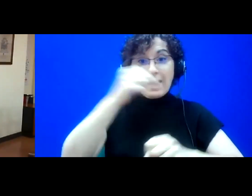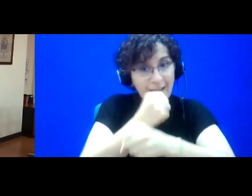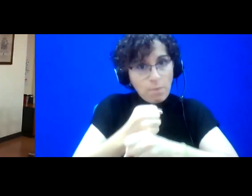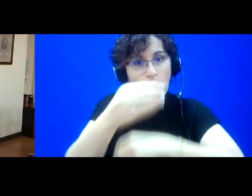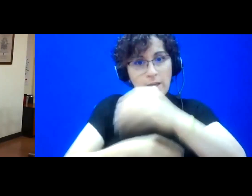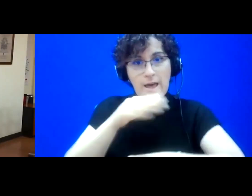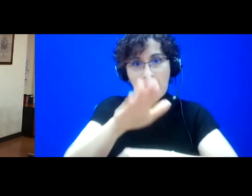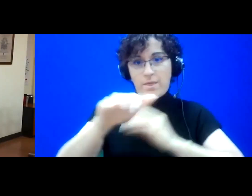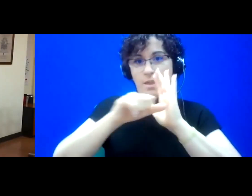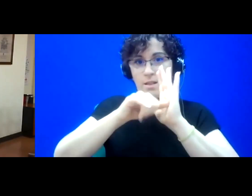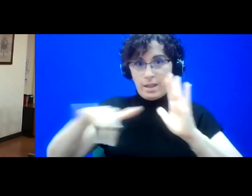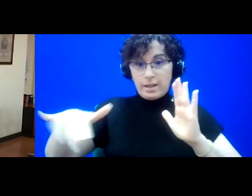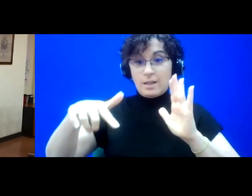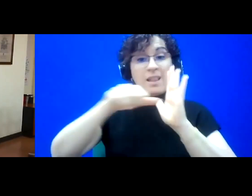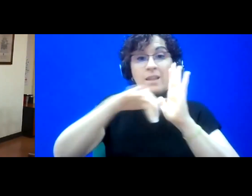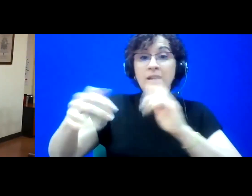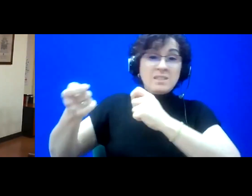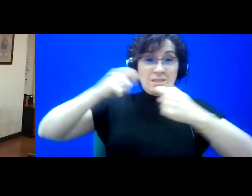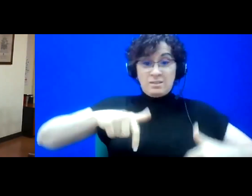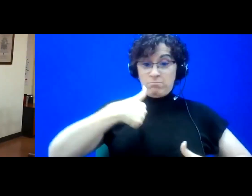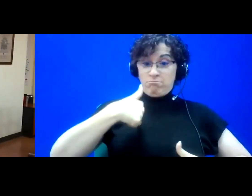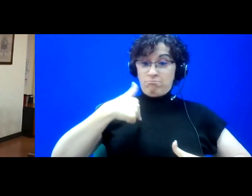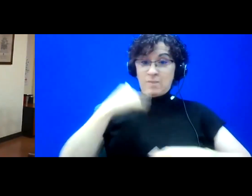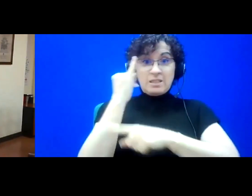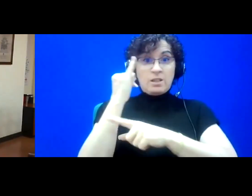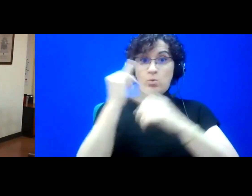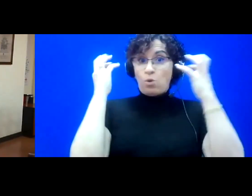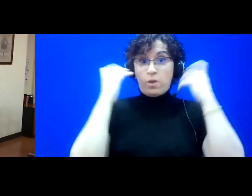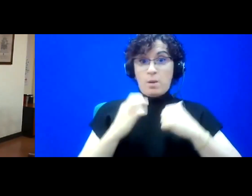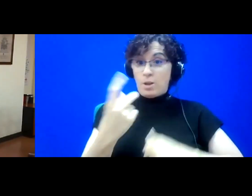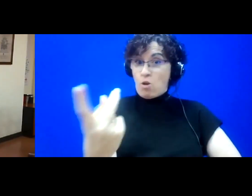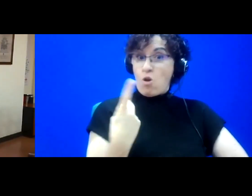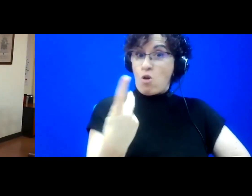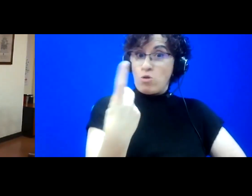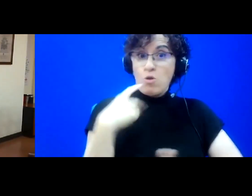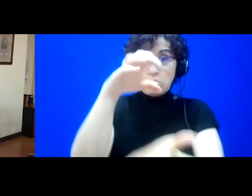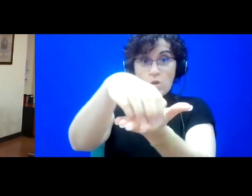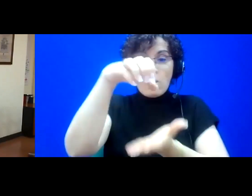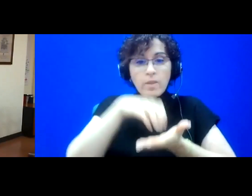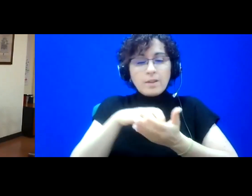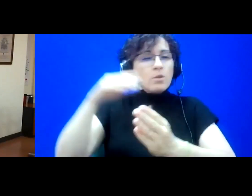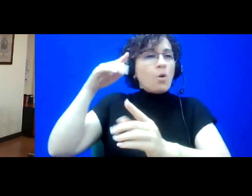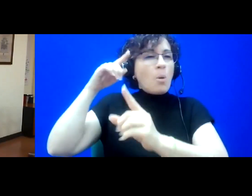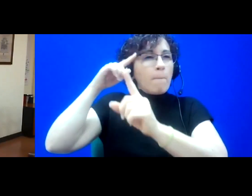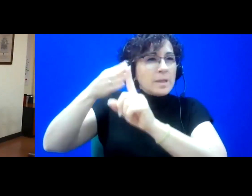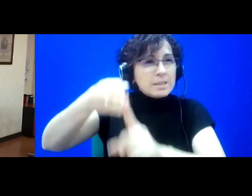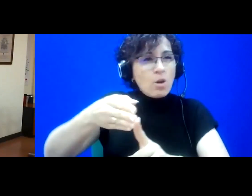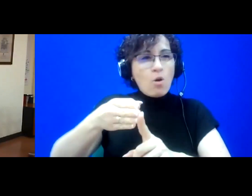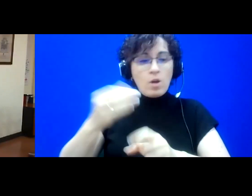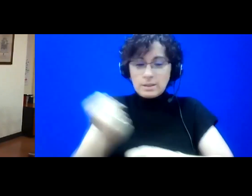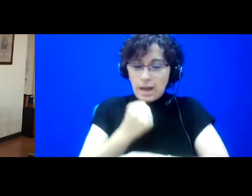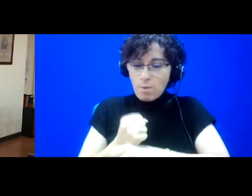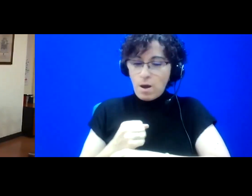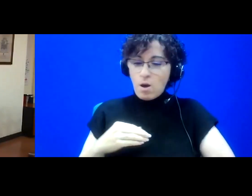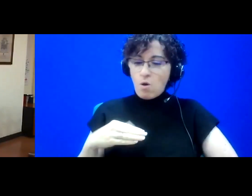una institución homóloga al Instituto Cervantes cuyas semejanzas en nuestra misión y funciones nos han llevado a